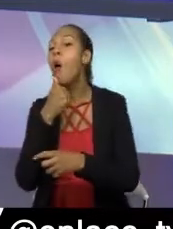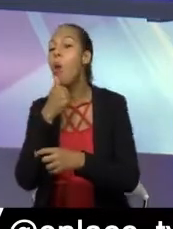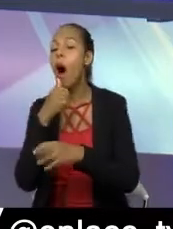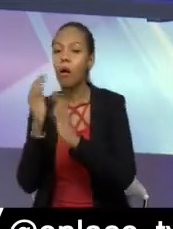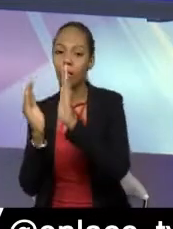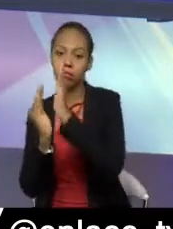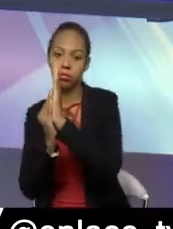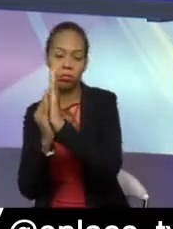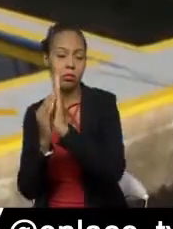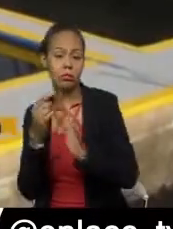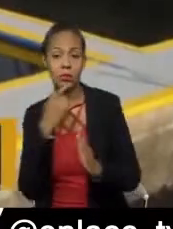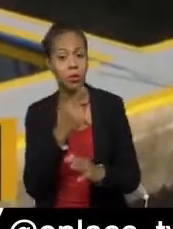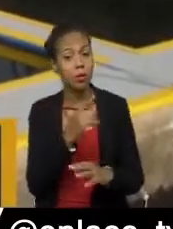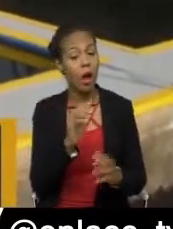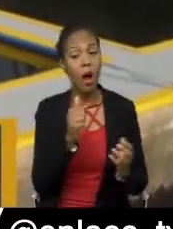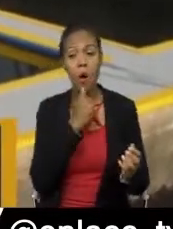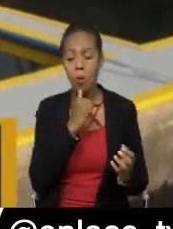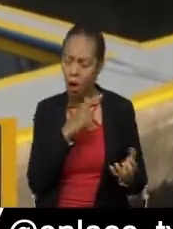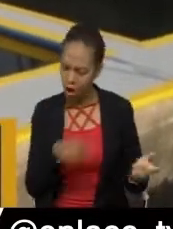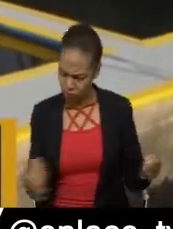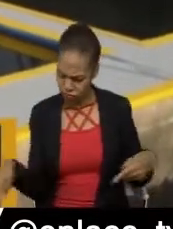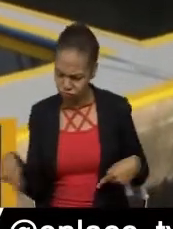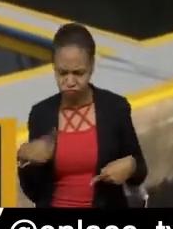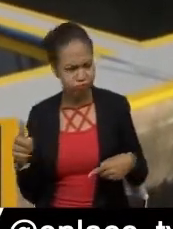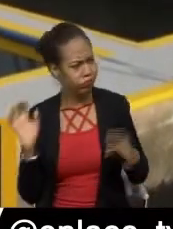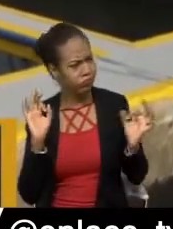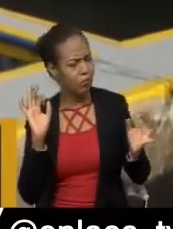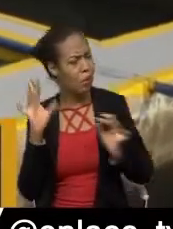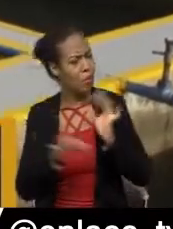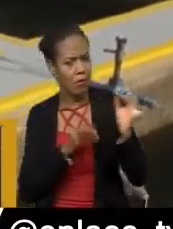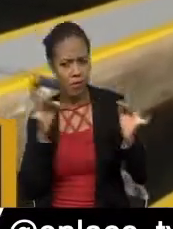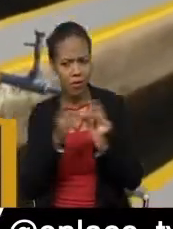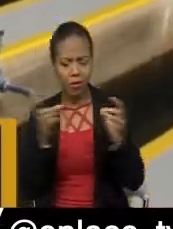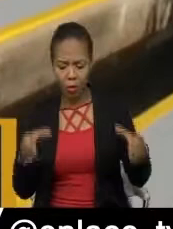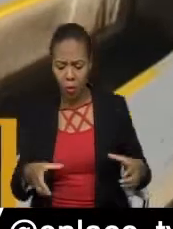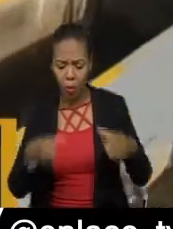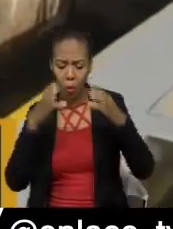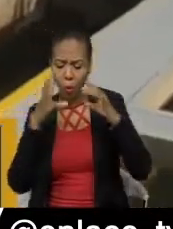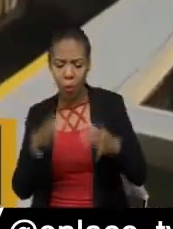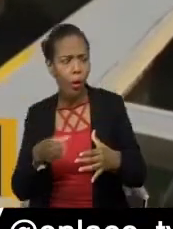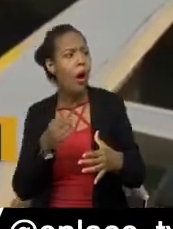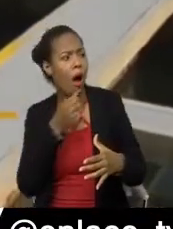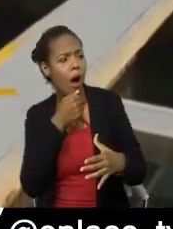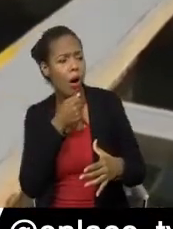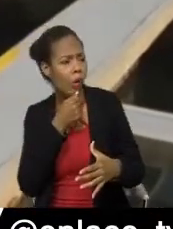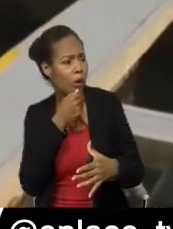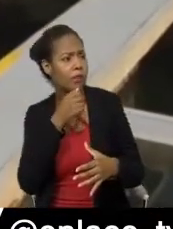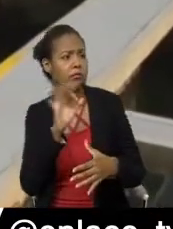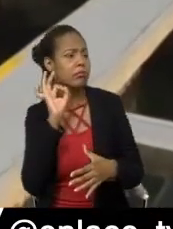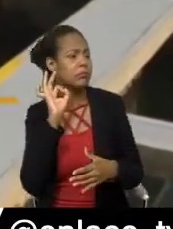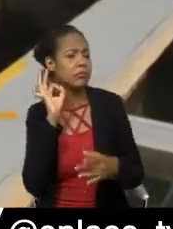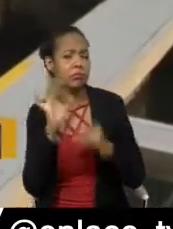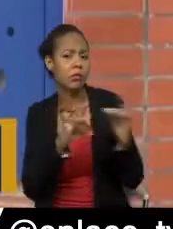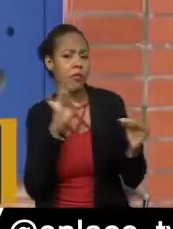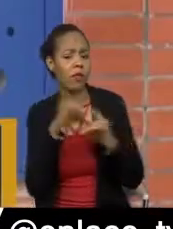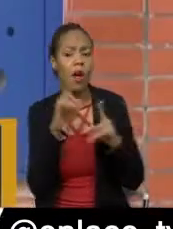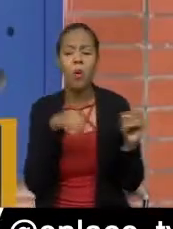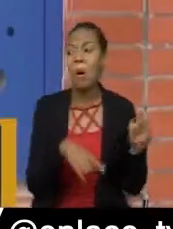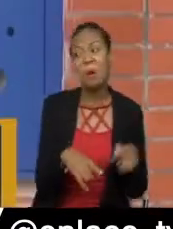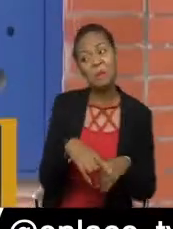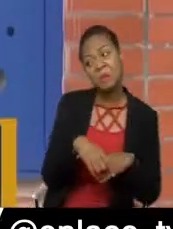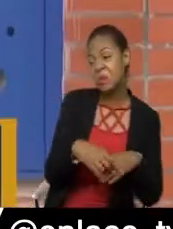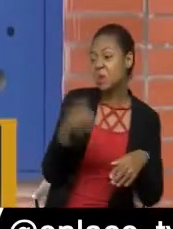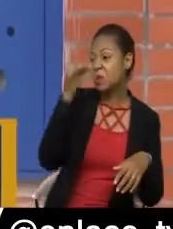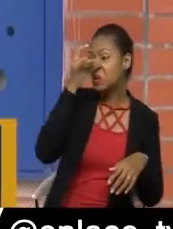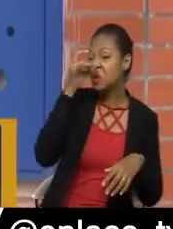petrolero. Ante reportes periodísticos en el ámbito nacional y regional en el sentido de que el agua que se consume en la ciudad no es potable, se pronunció en las